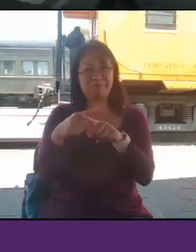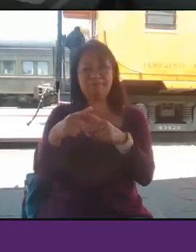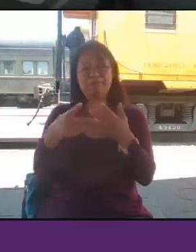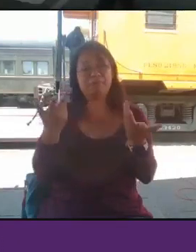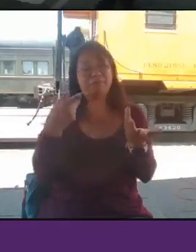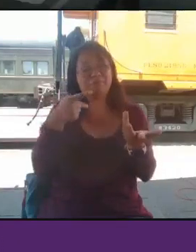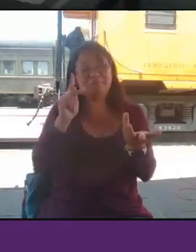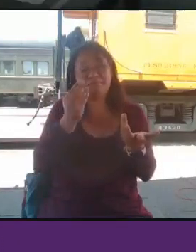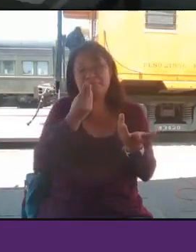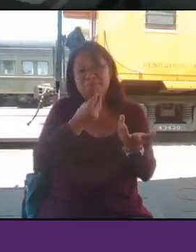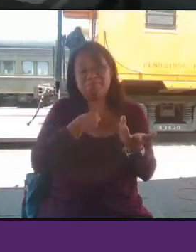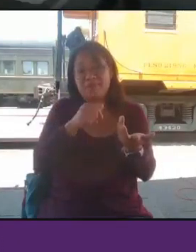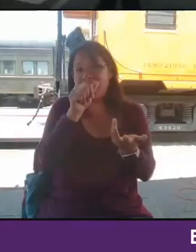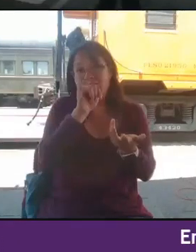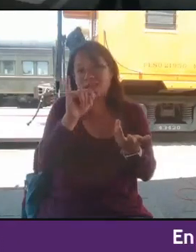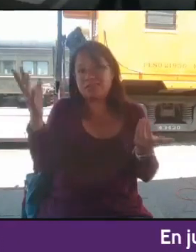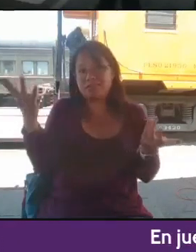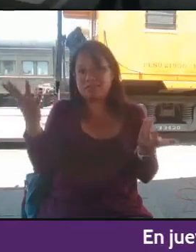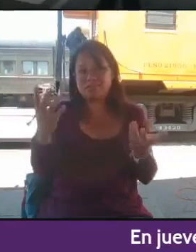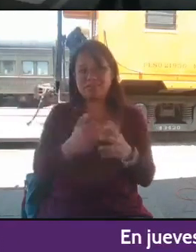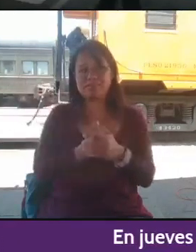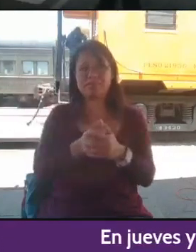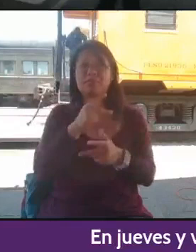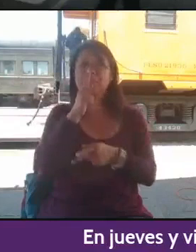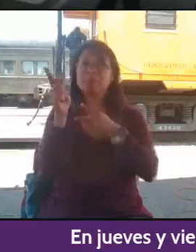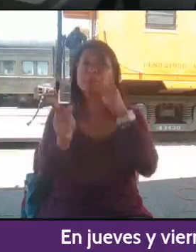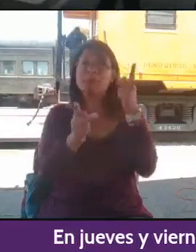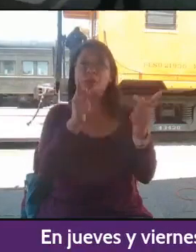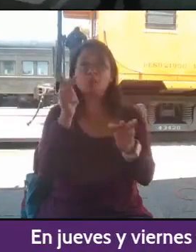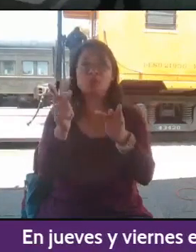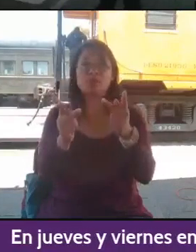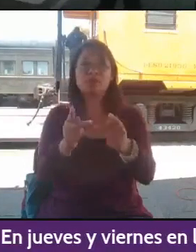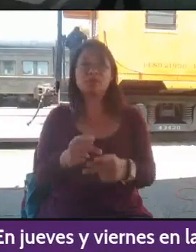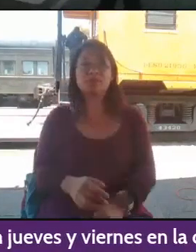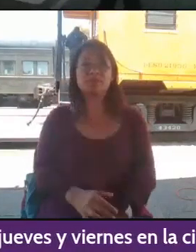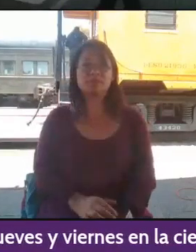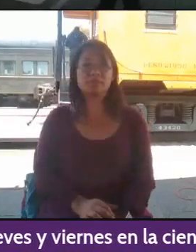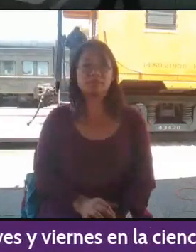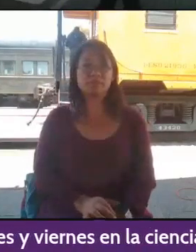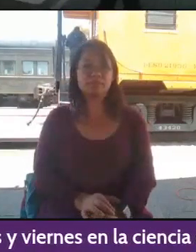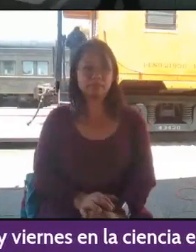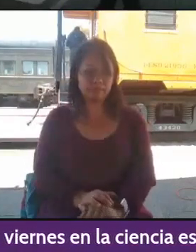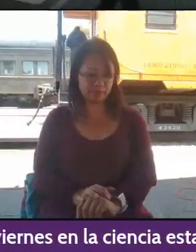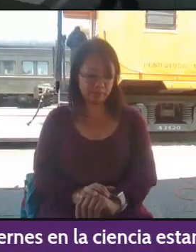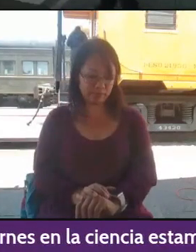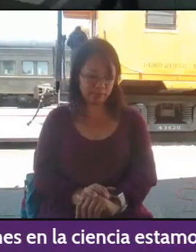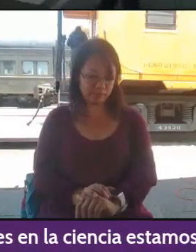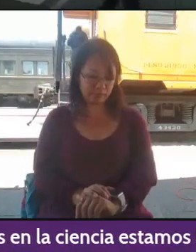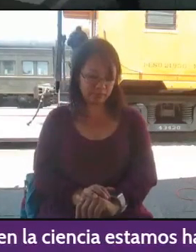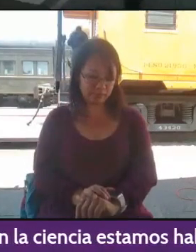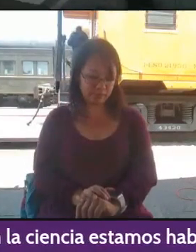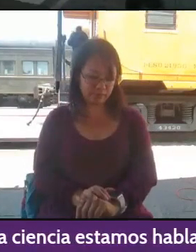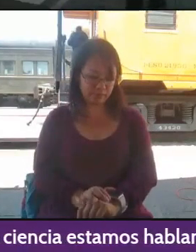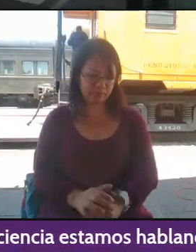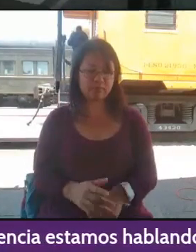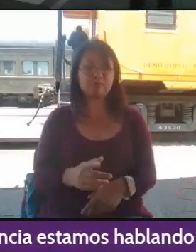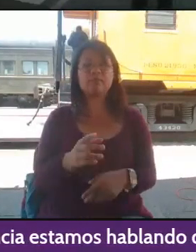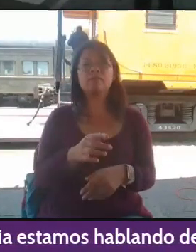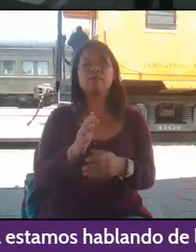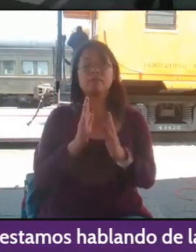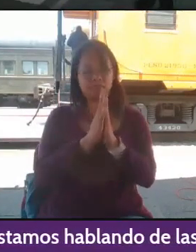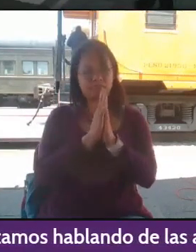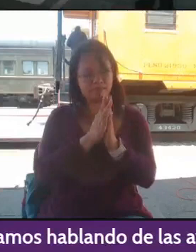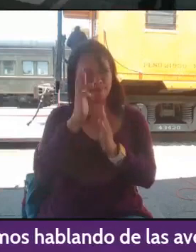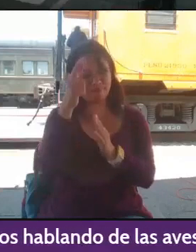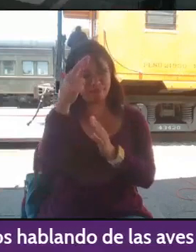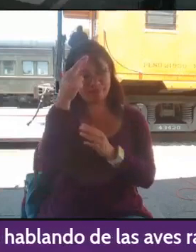del trabajo. ¿Preguntas? ¿Hasta acá? Si no, para seguirnos. ¿Nada más? Ok. Recuerden, no comprar animales